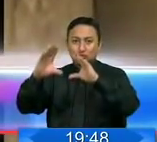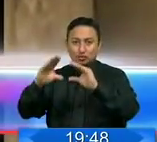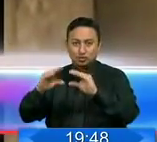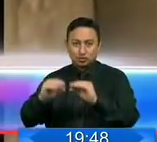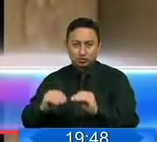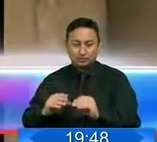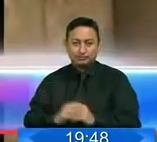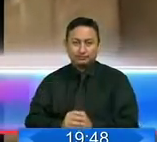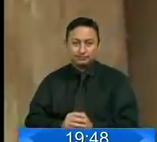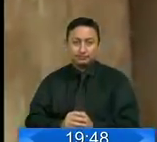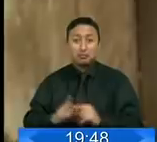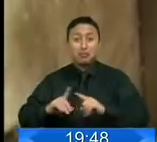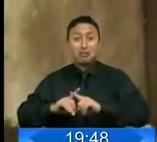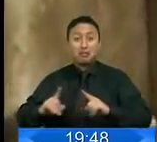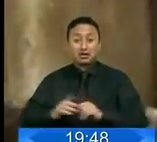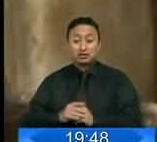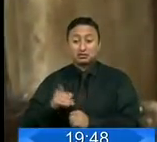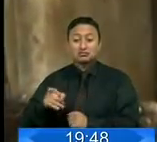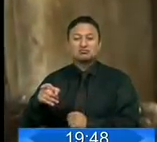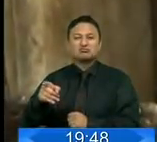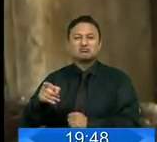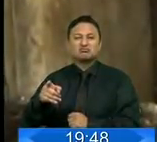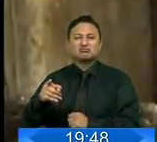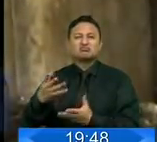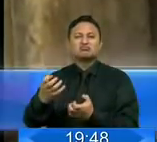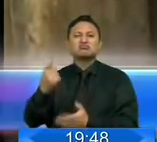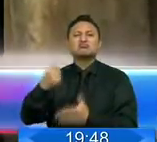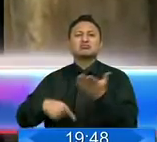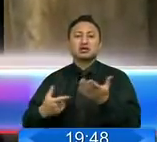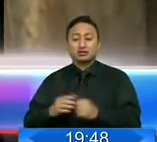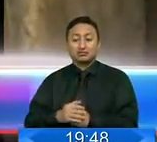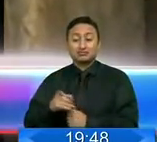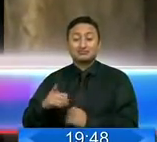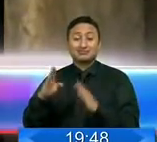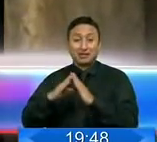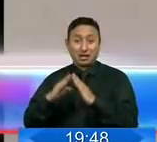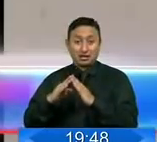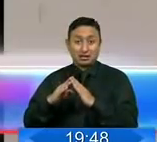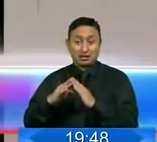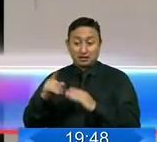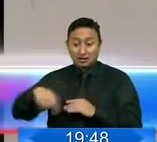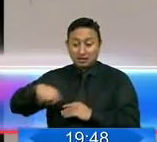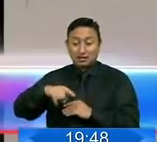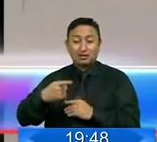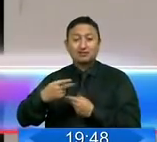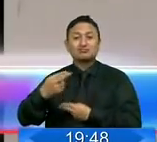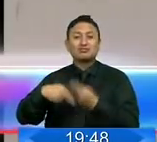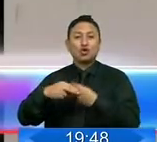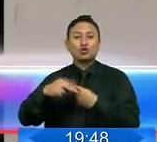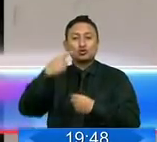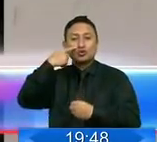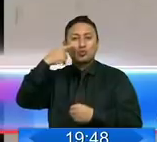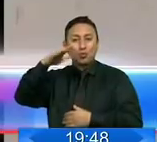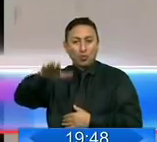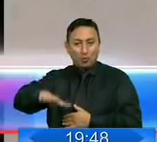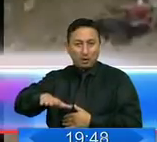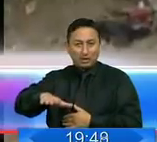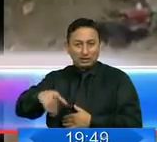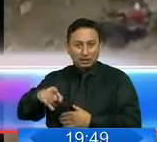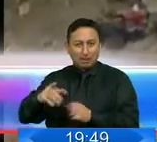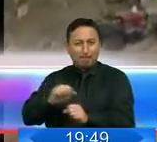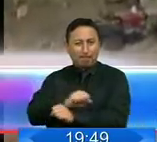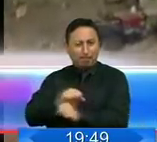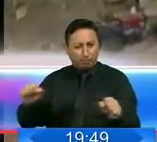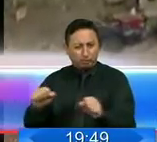Mas, sin embargo, lo que él pretendía era hacer volar la vivienda, puesto que tenía un depósito de gas. Y en virtud de que él no pudo